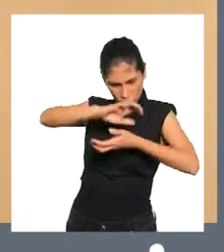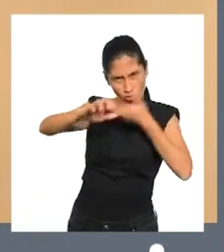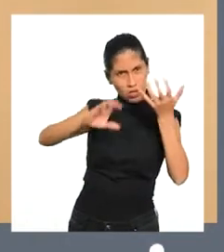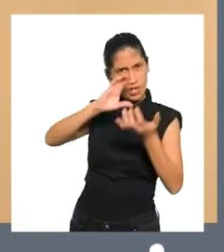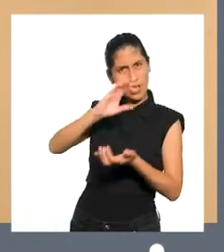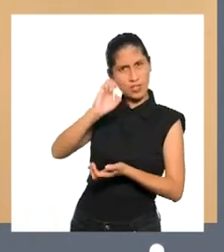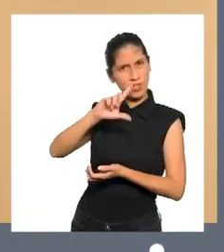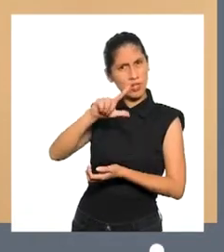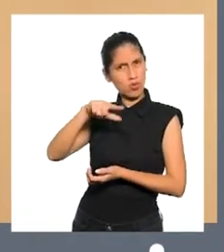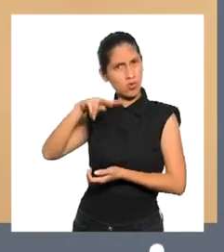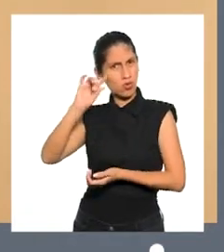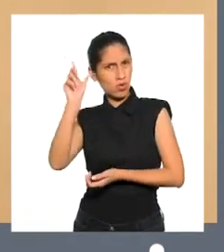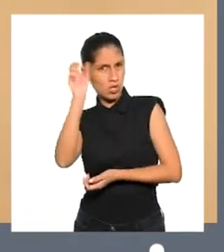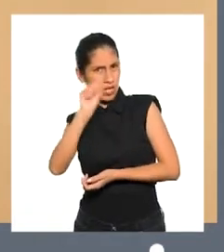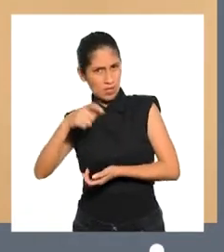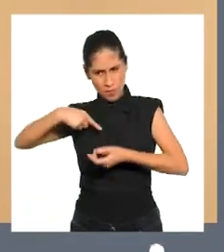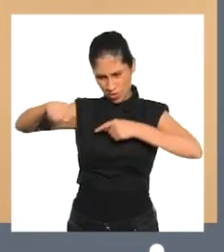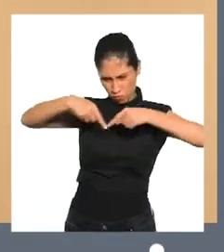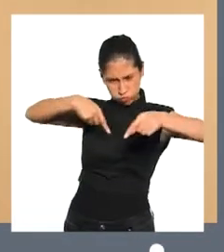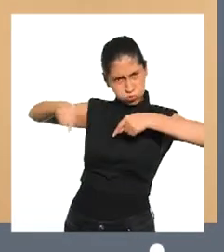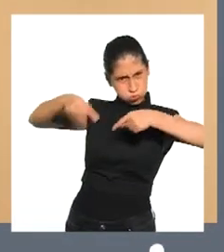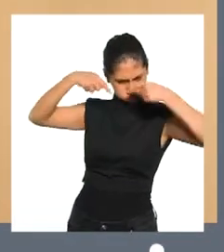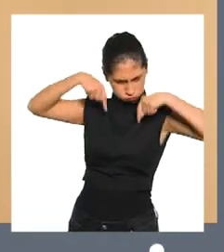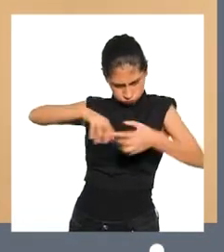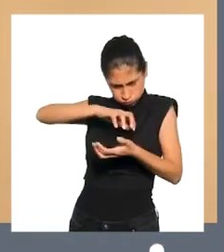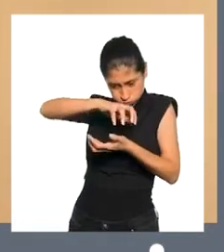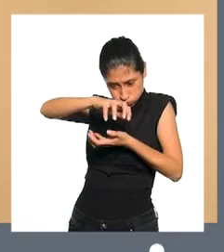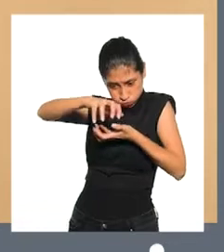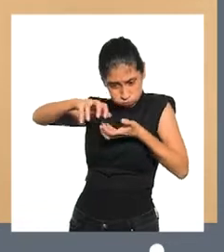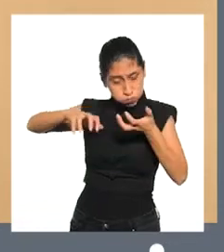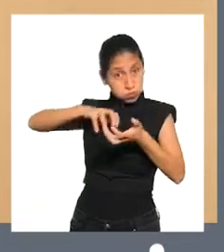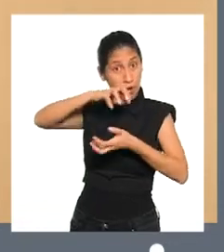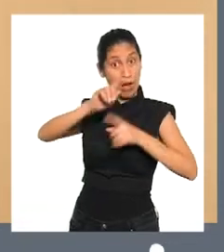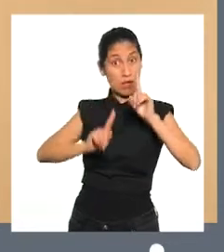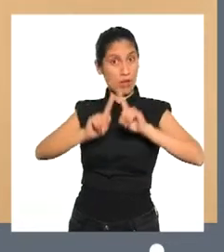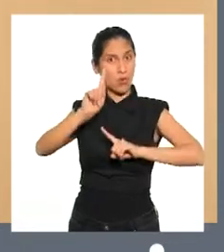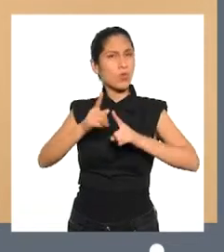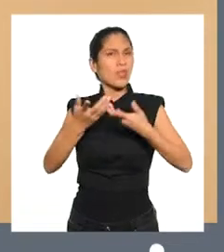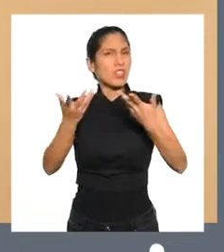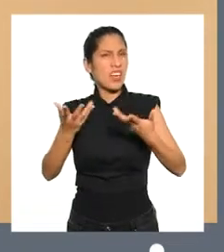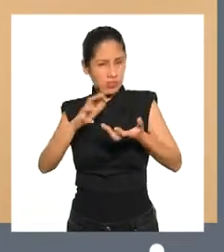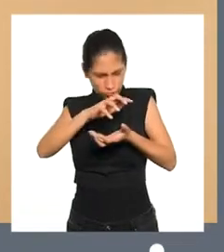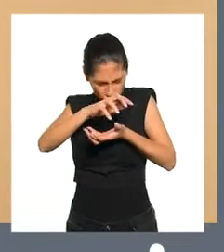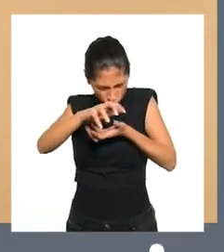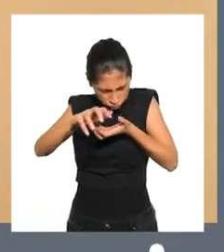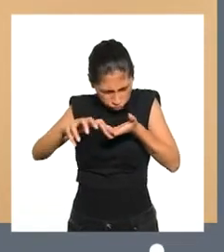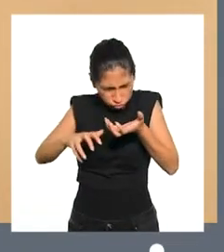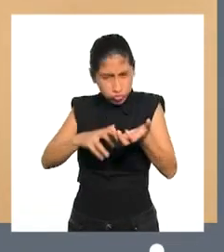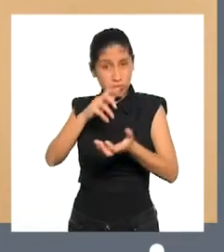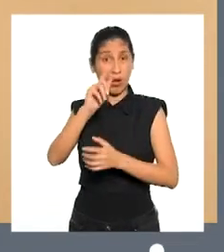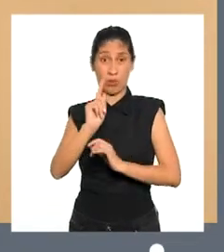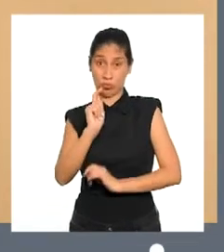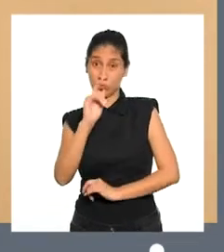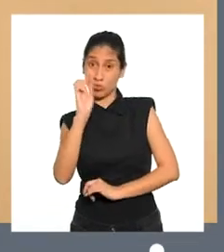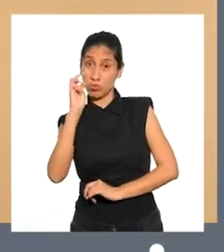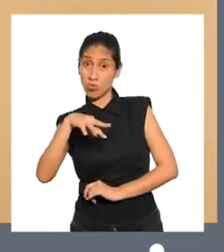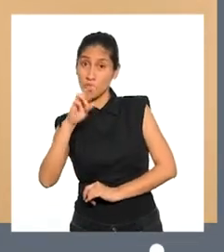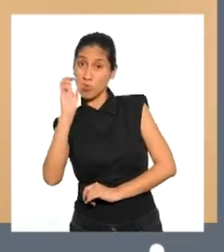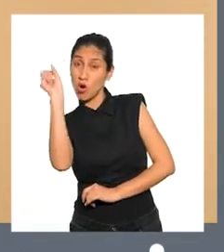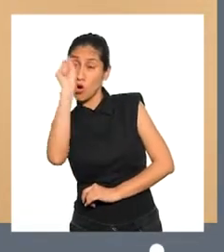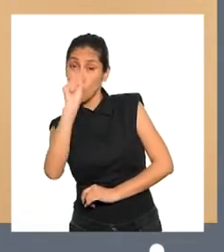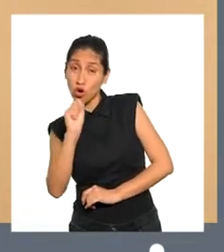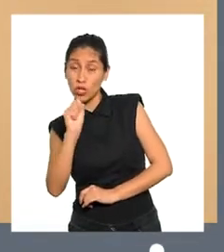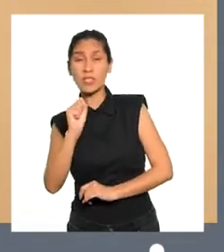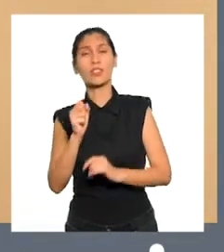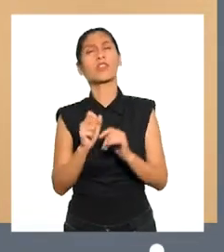Hay algunas que favorecen el desarrollo de ciertos tumores. Actualmente se está realizando estudios para crear medicamentos